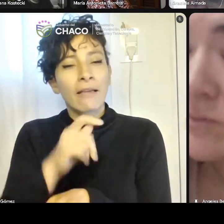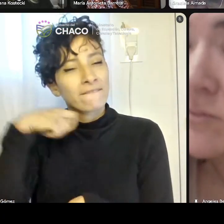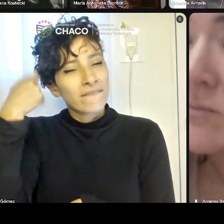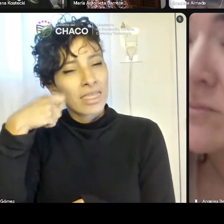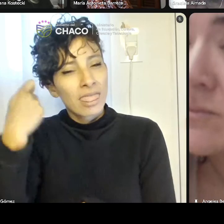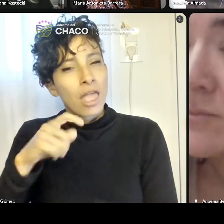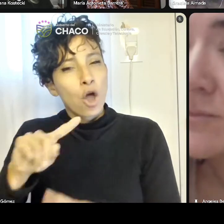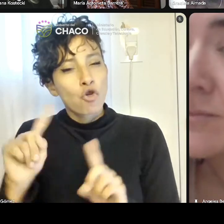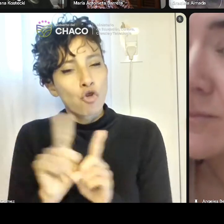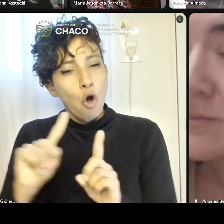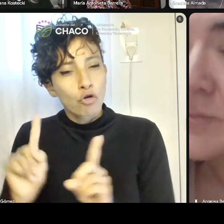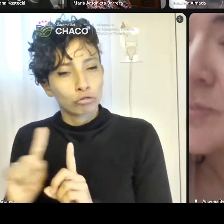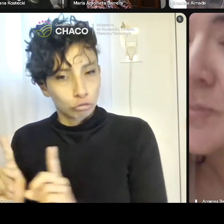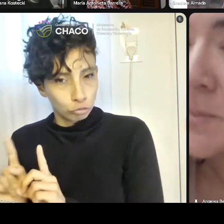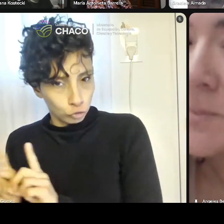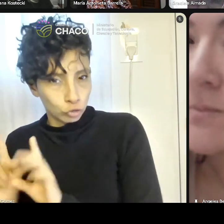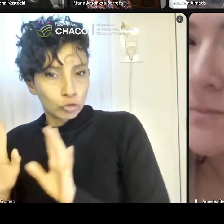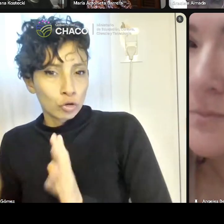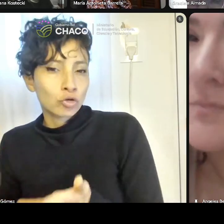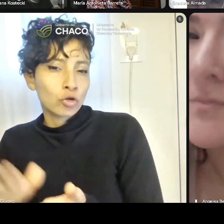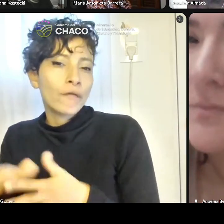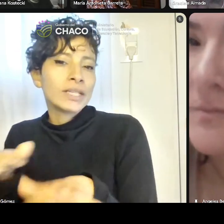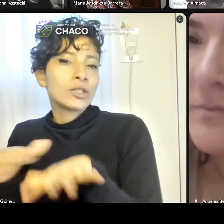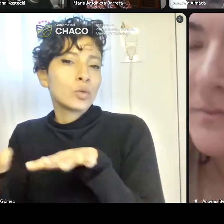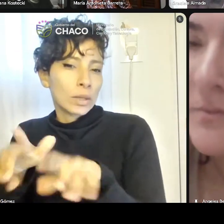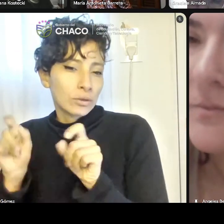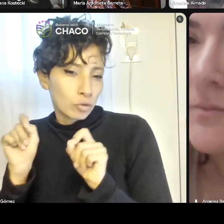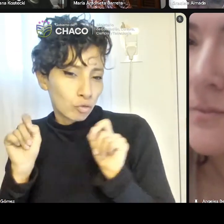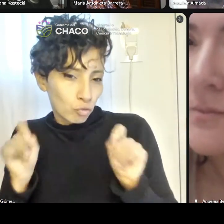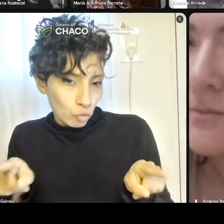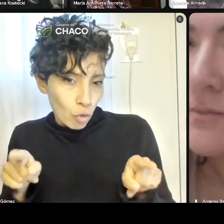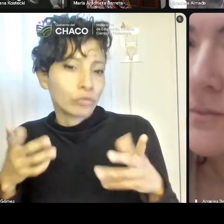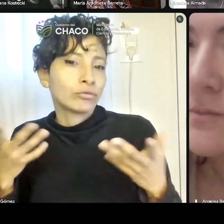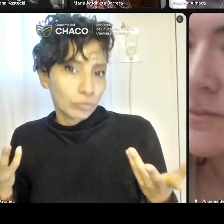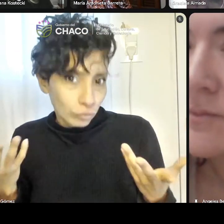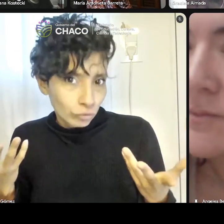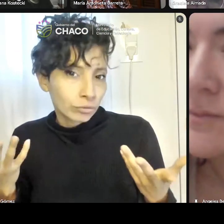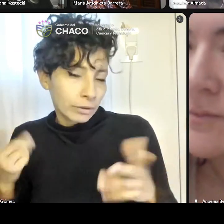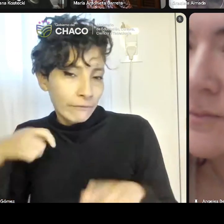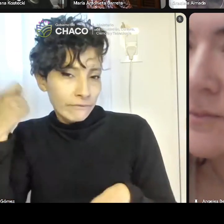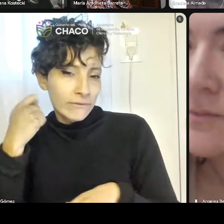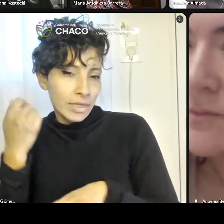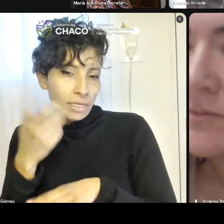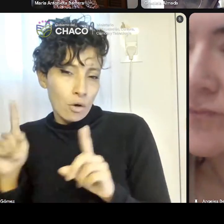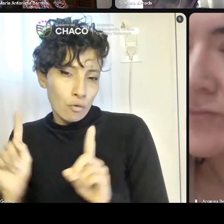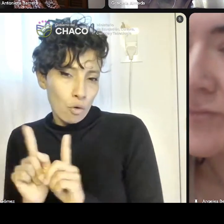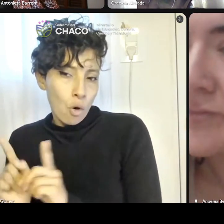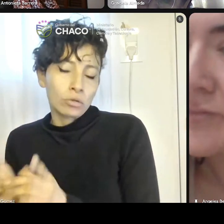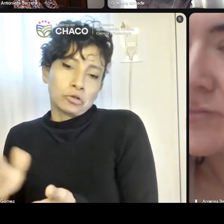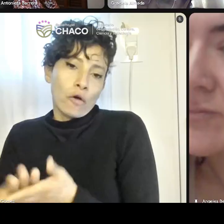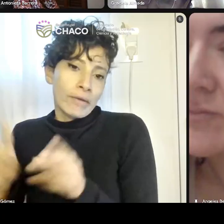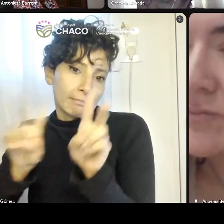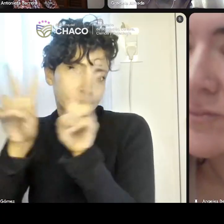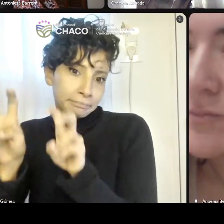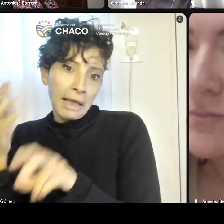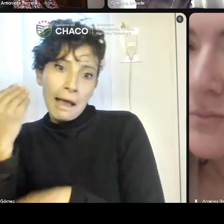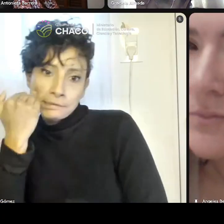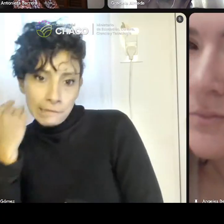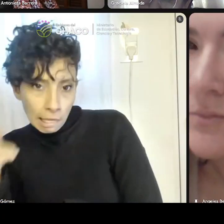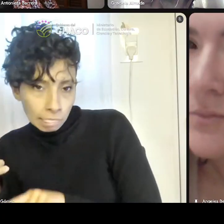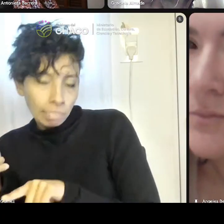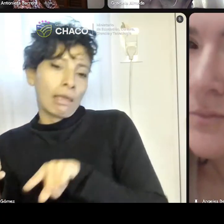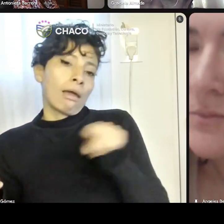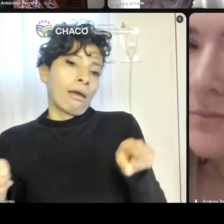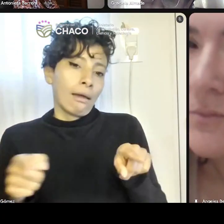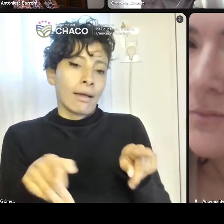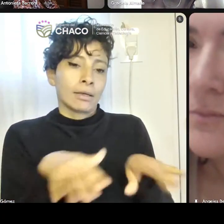con estas situaciones, ¿sí? De un accidente, de una persona en el